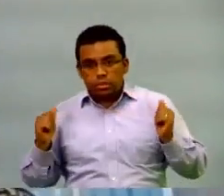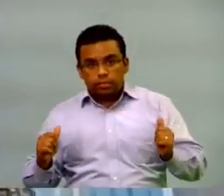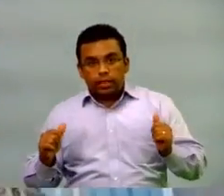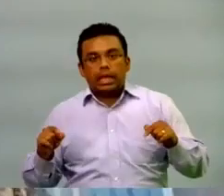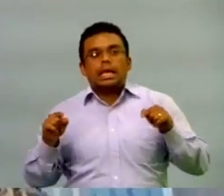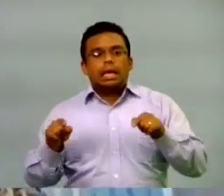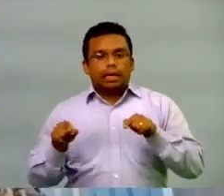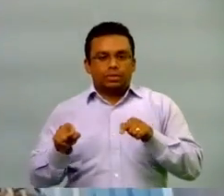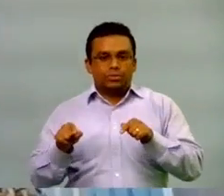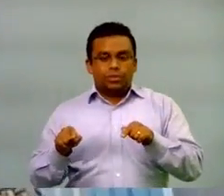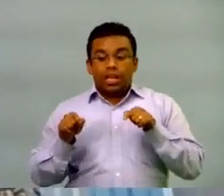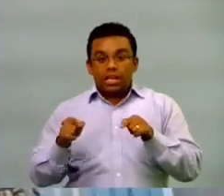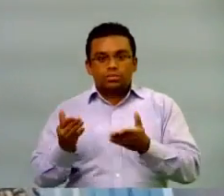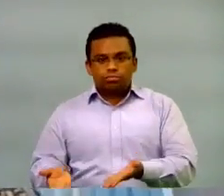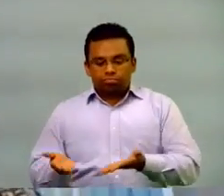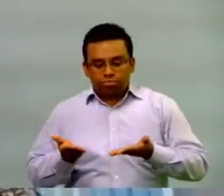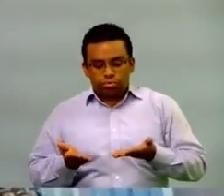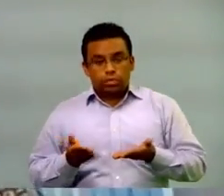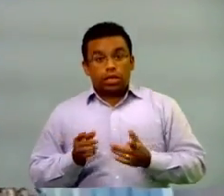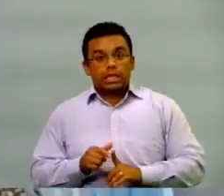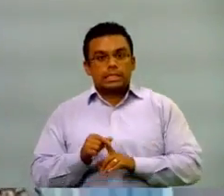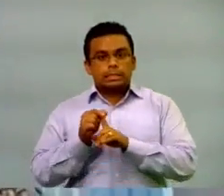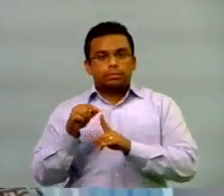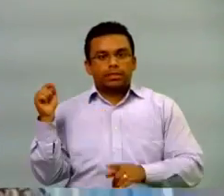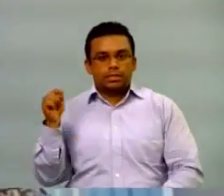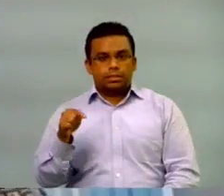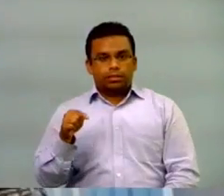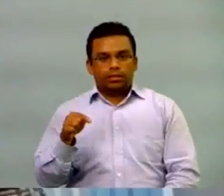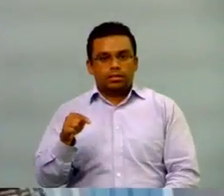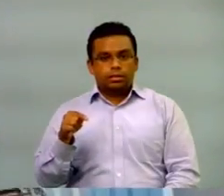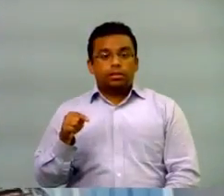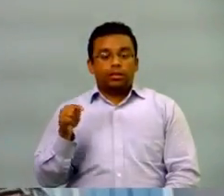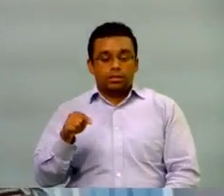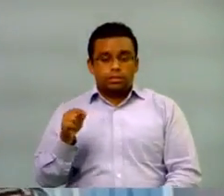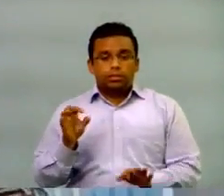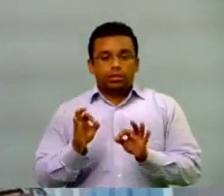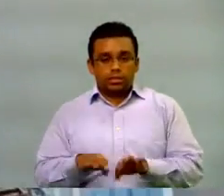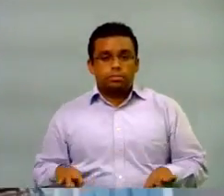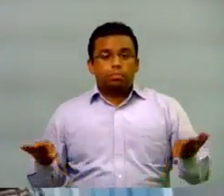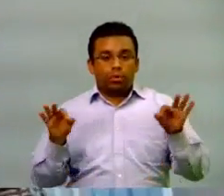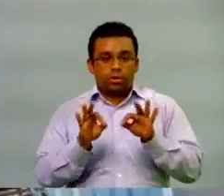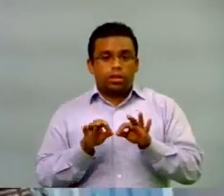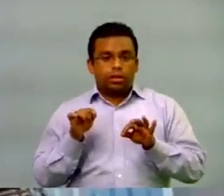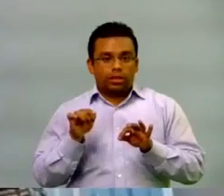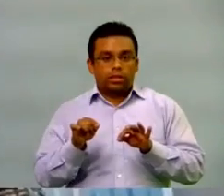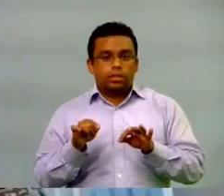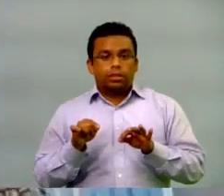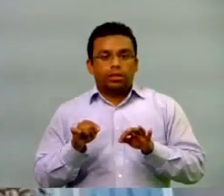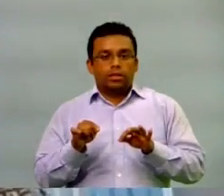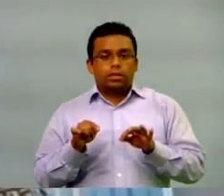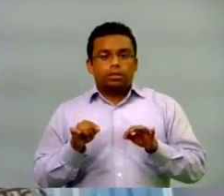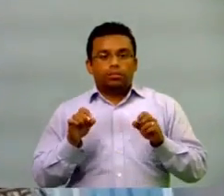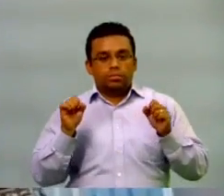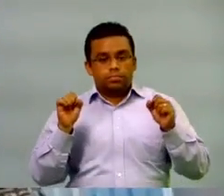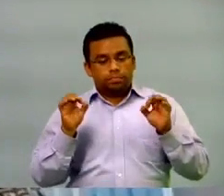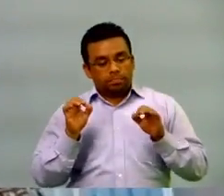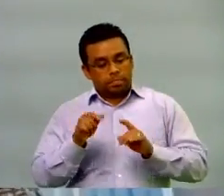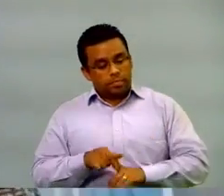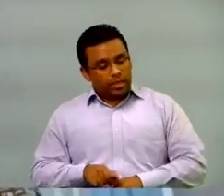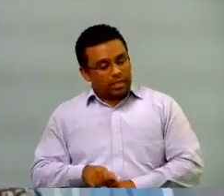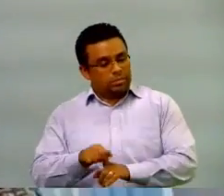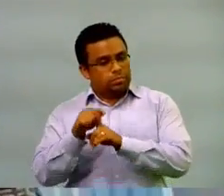y destacarlo. Porque nos parece fundamental celebrar la innovación docente, nos parece fundamental